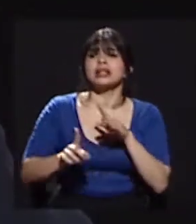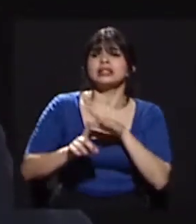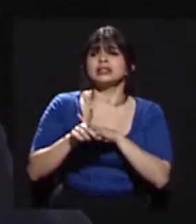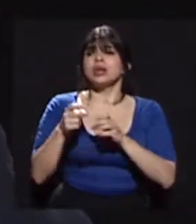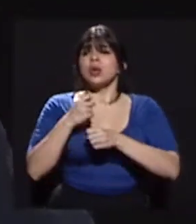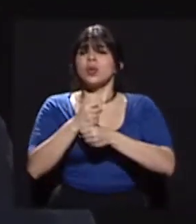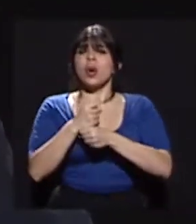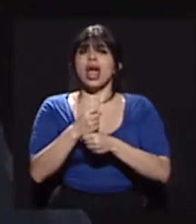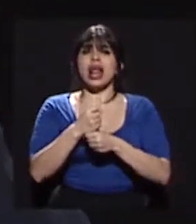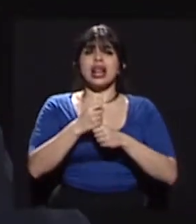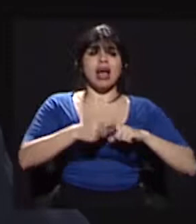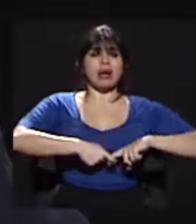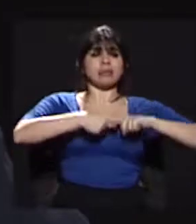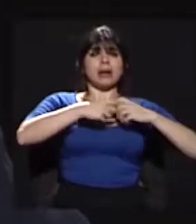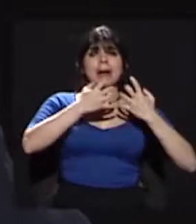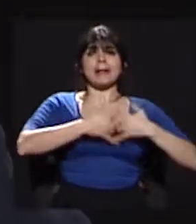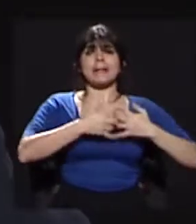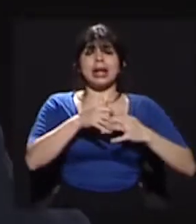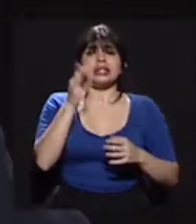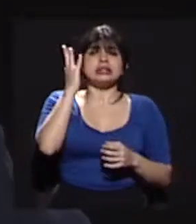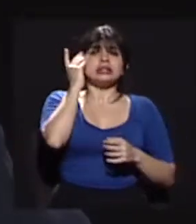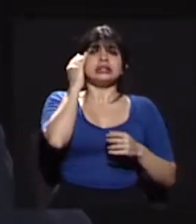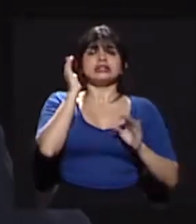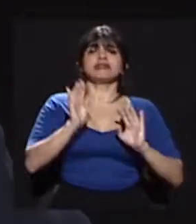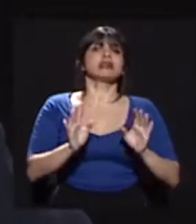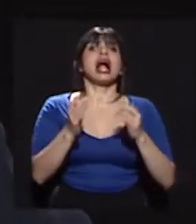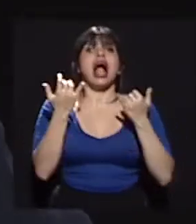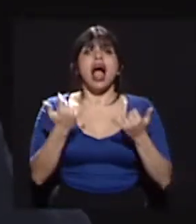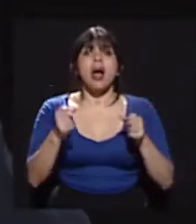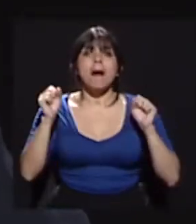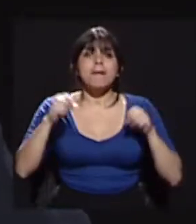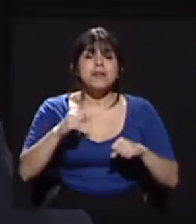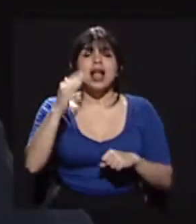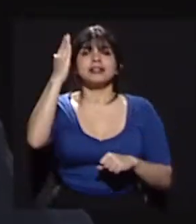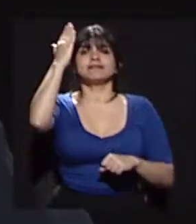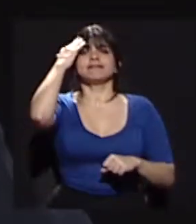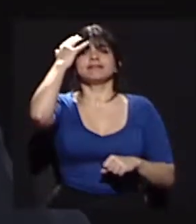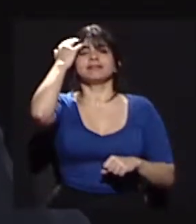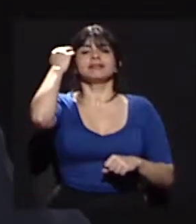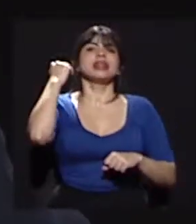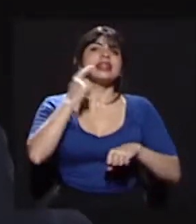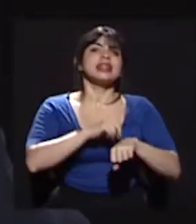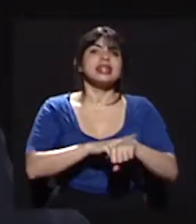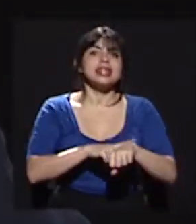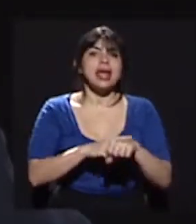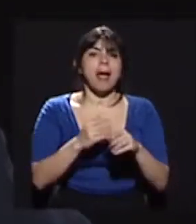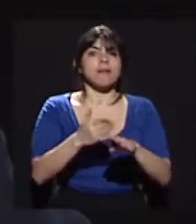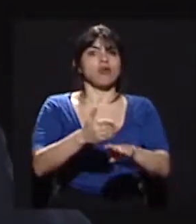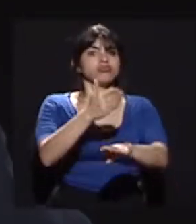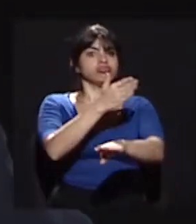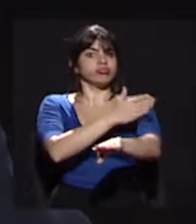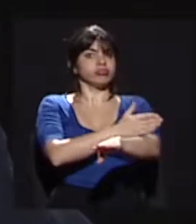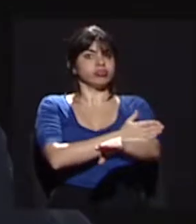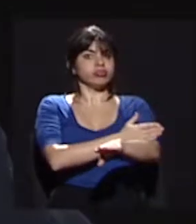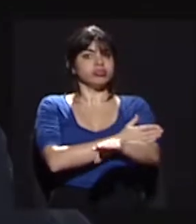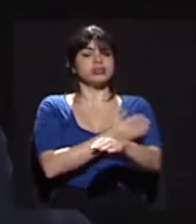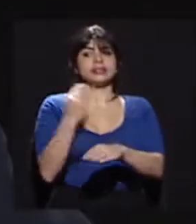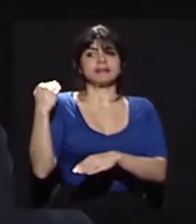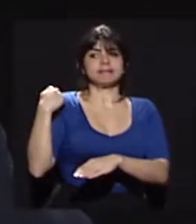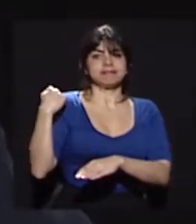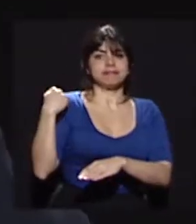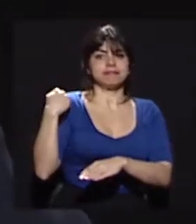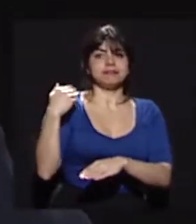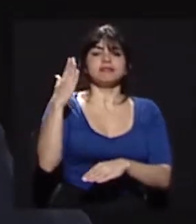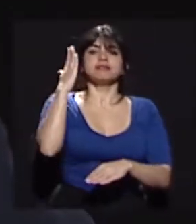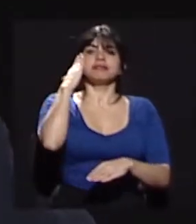que le paraliza su empresa ahora van a poder saberlo con un tiempo importante de antelación